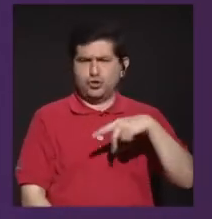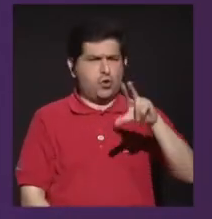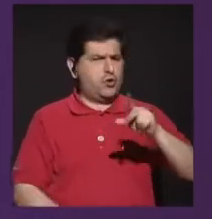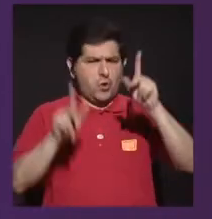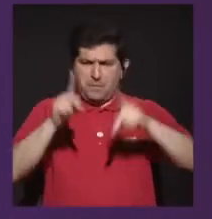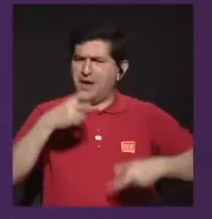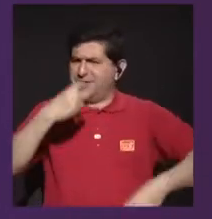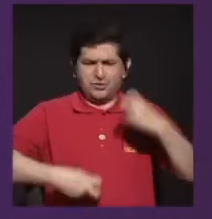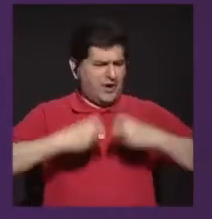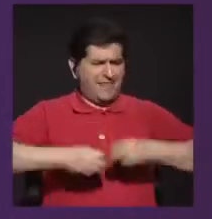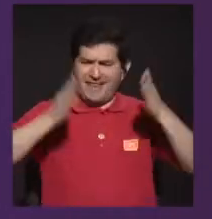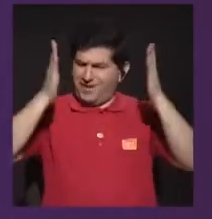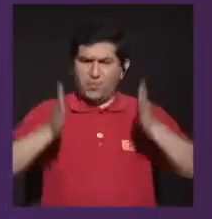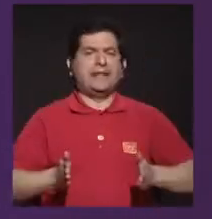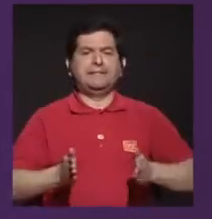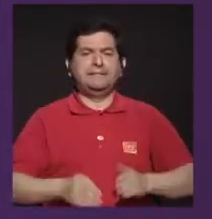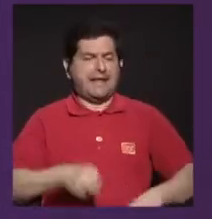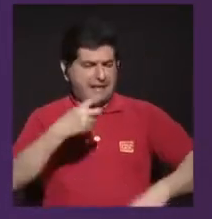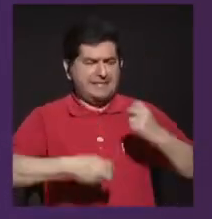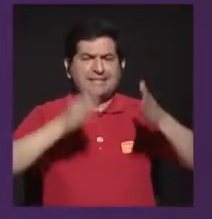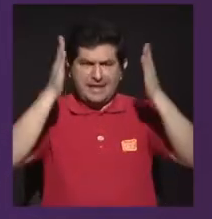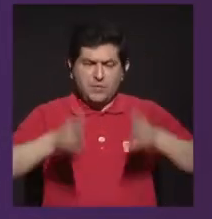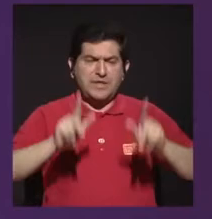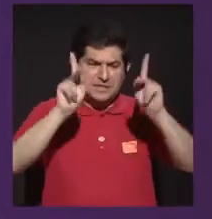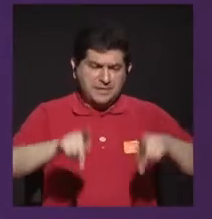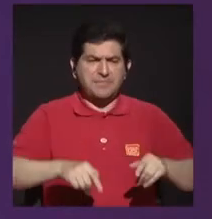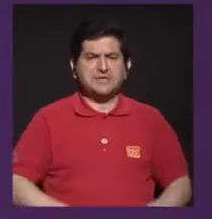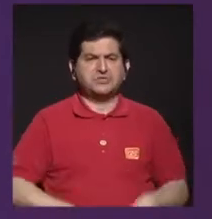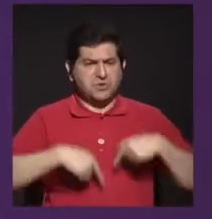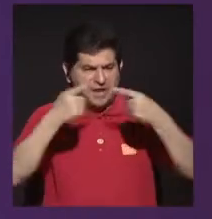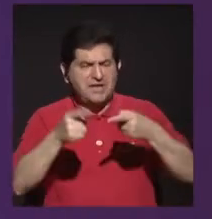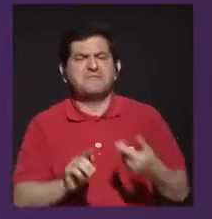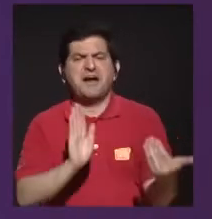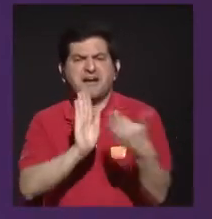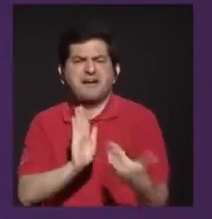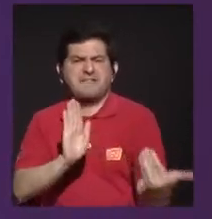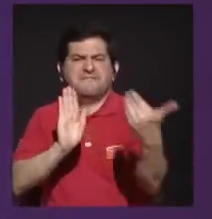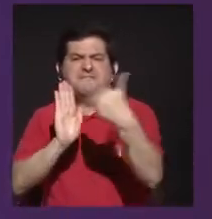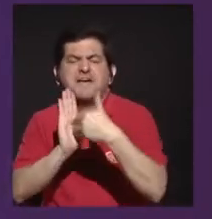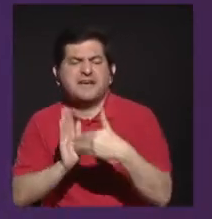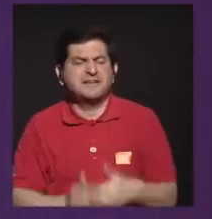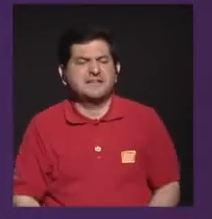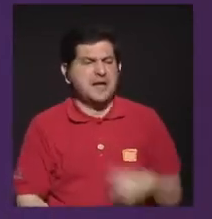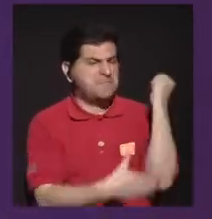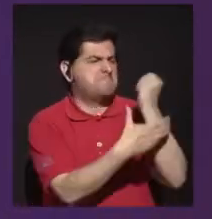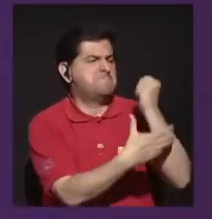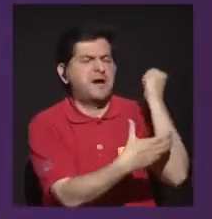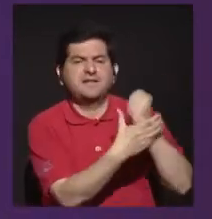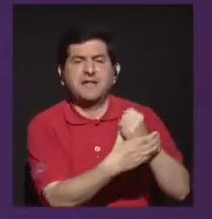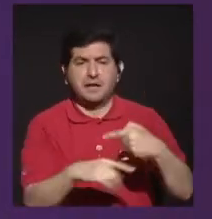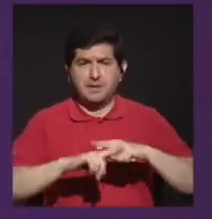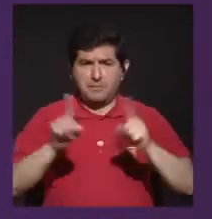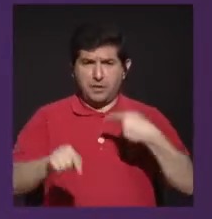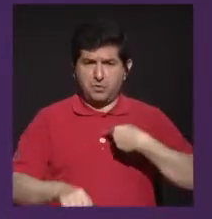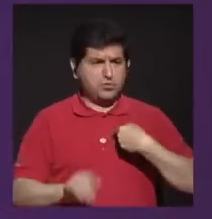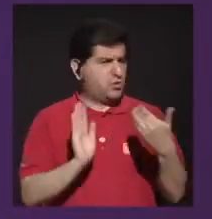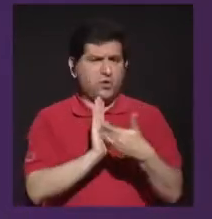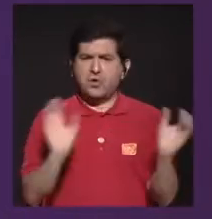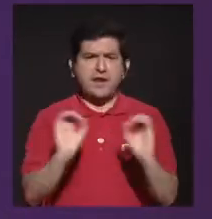persona delincuente. Delincuente es una persona que va a ir y hace daño, que va ahí y mata a otra persona, pero yo no le hago daño a